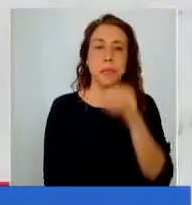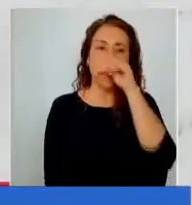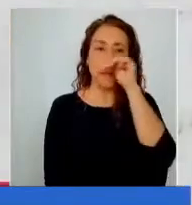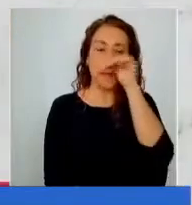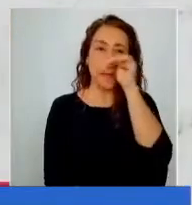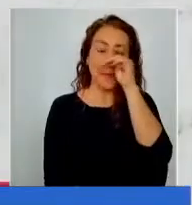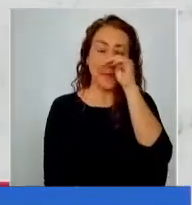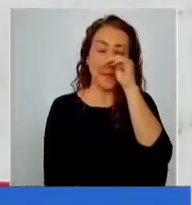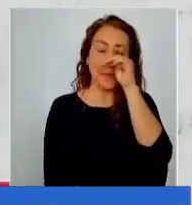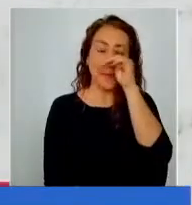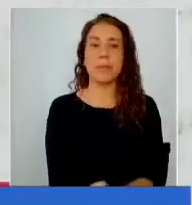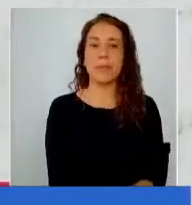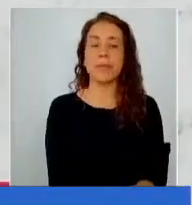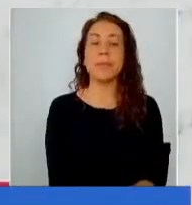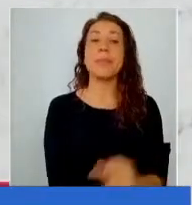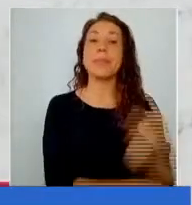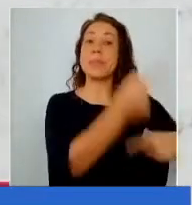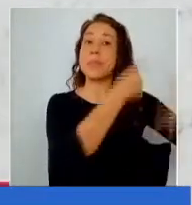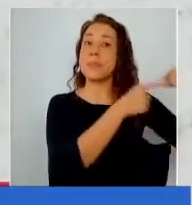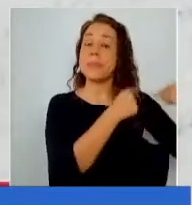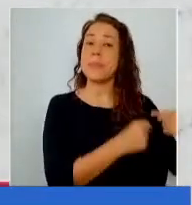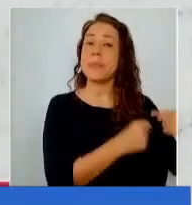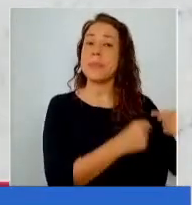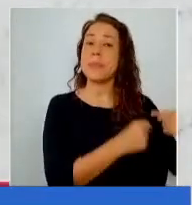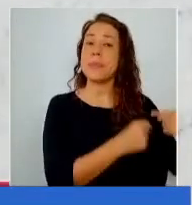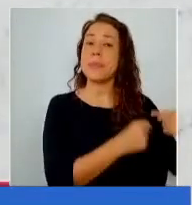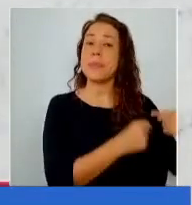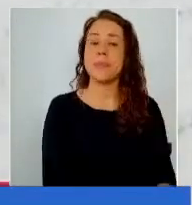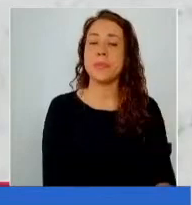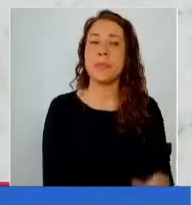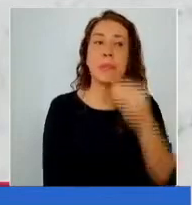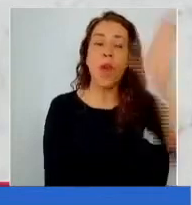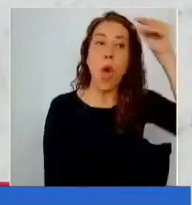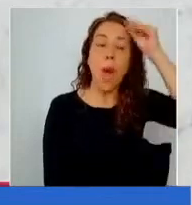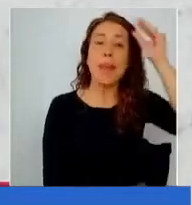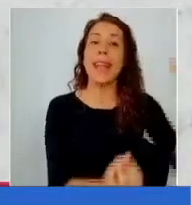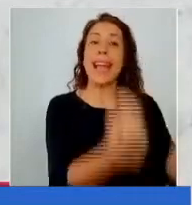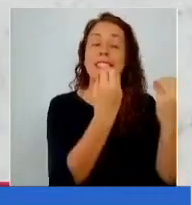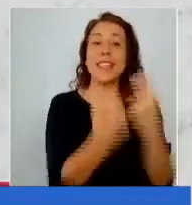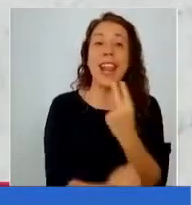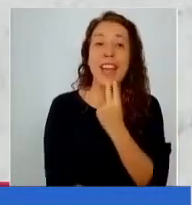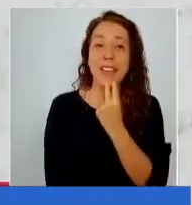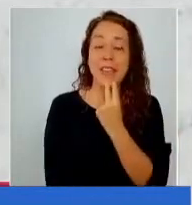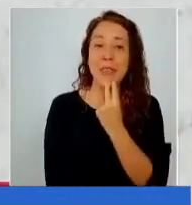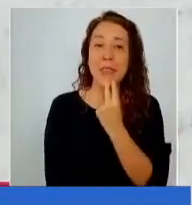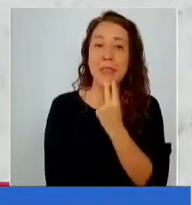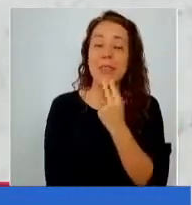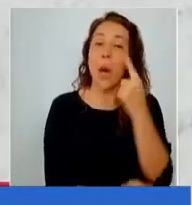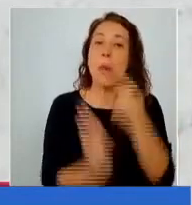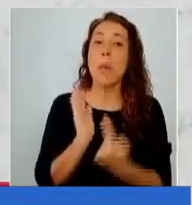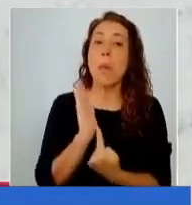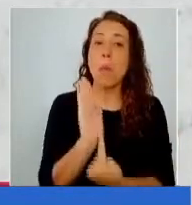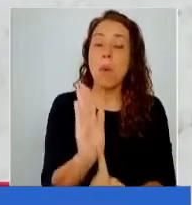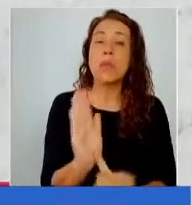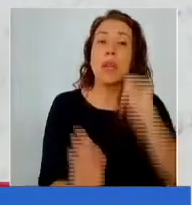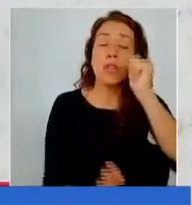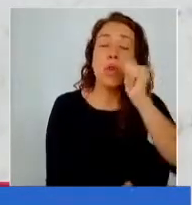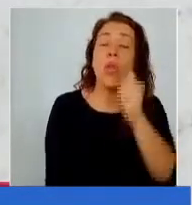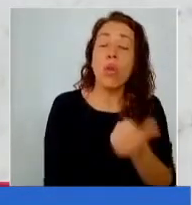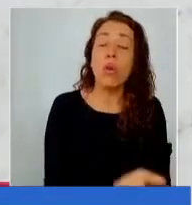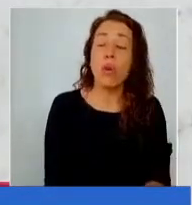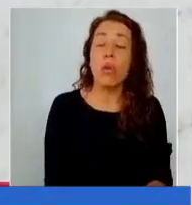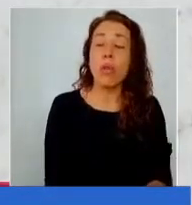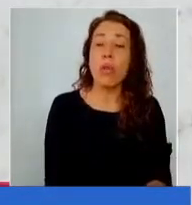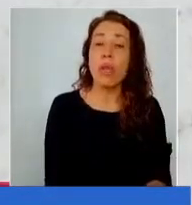la historia y las lecciones que nos enseña la vida nos demuestran cada día más de una nación